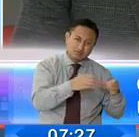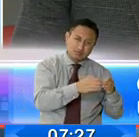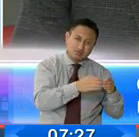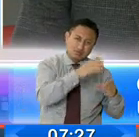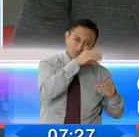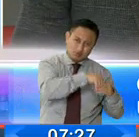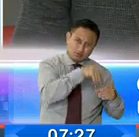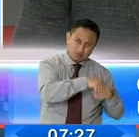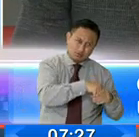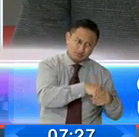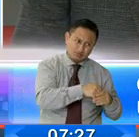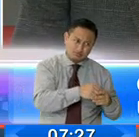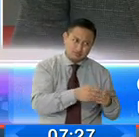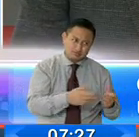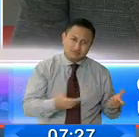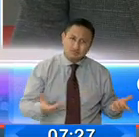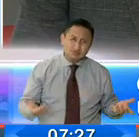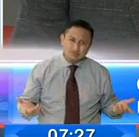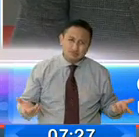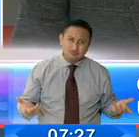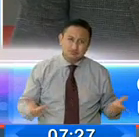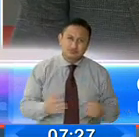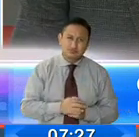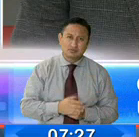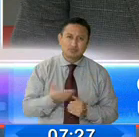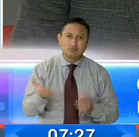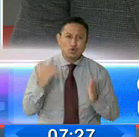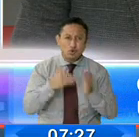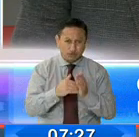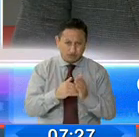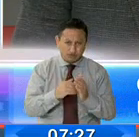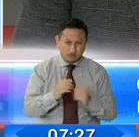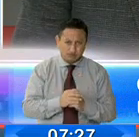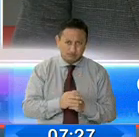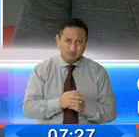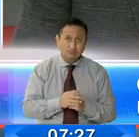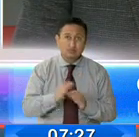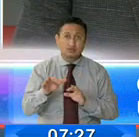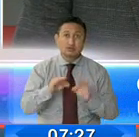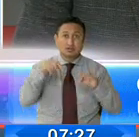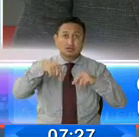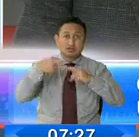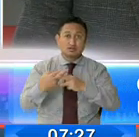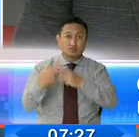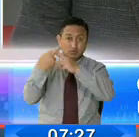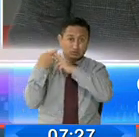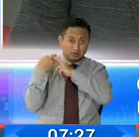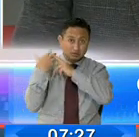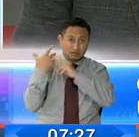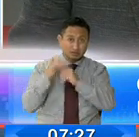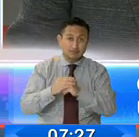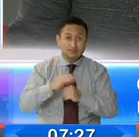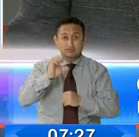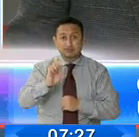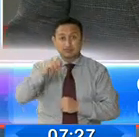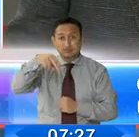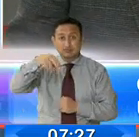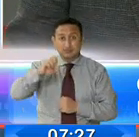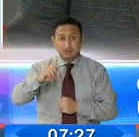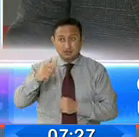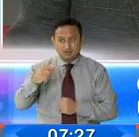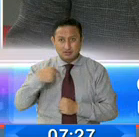las primarias. Correcto. Como vuelvo a indicarle, esto es competencia del Consejo Electoral.